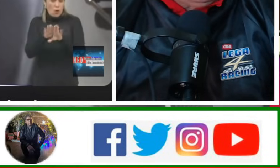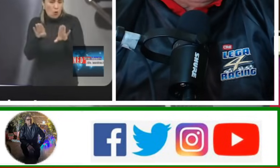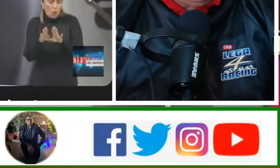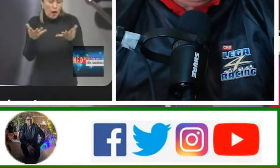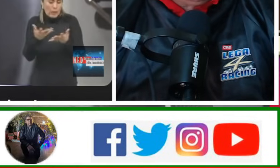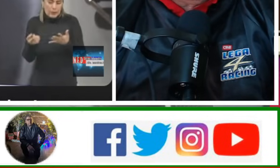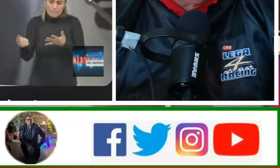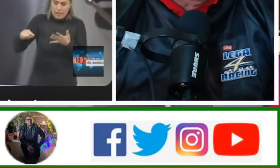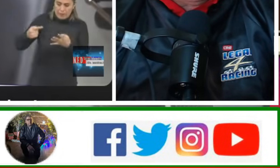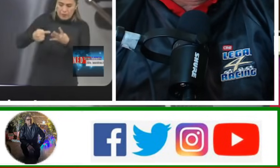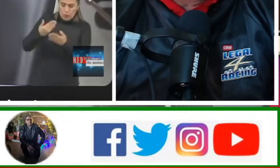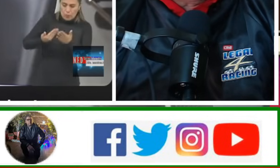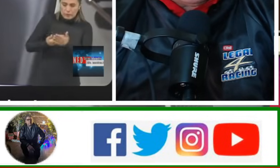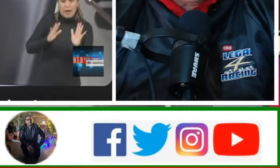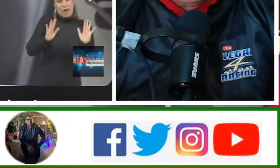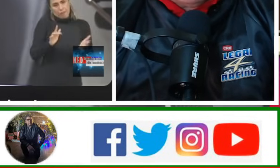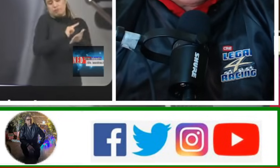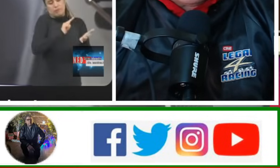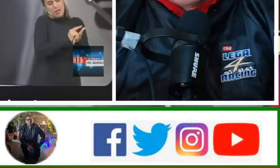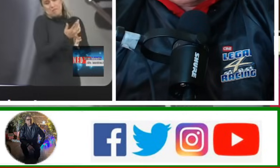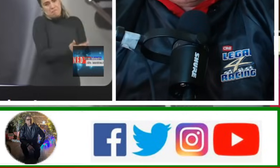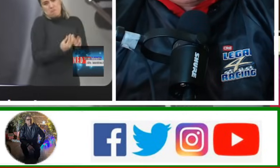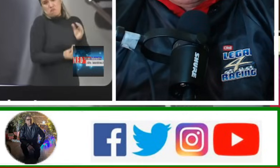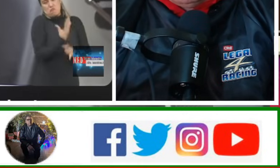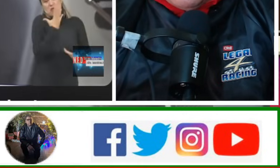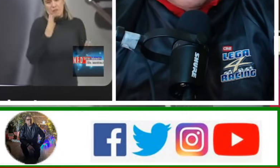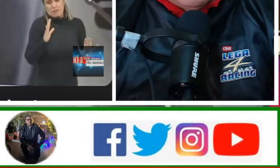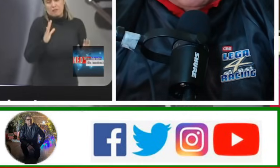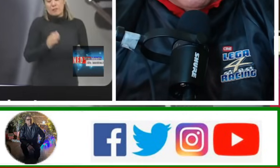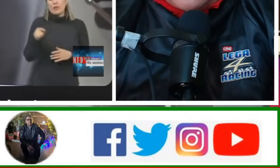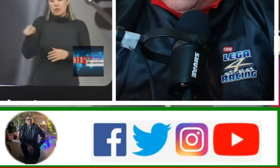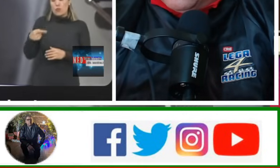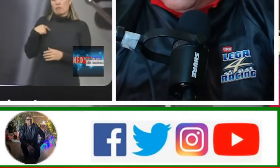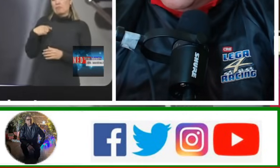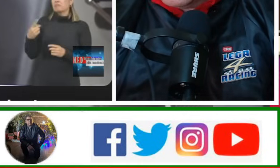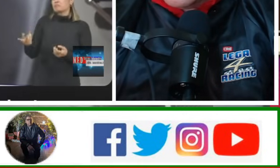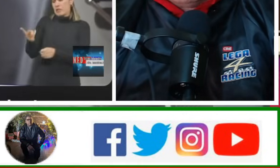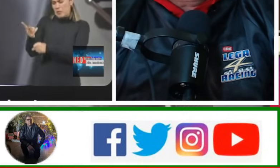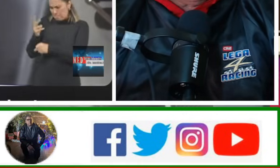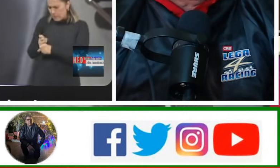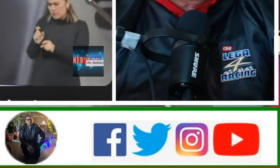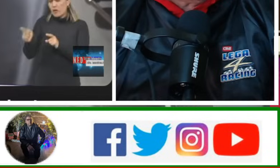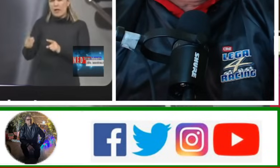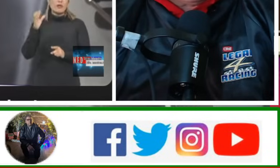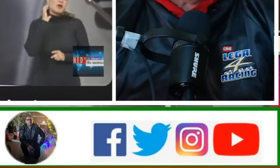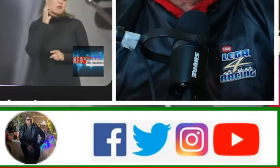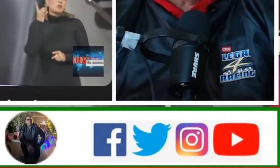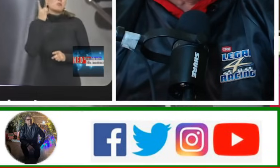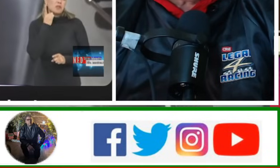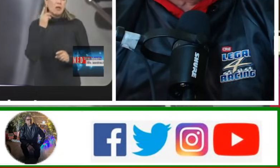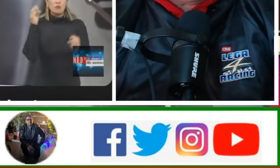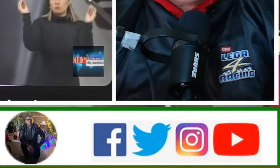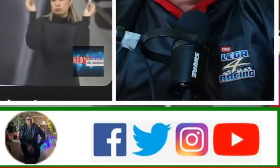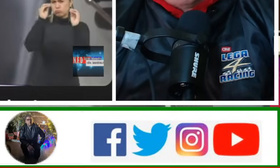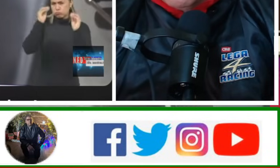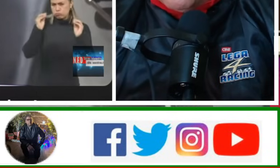que el INE no debe de dar a conocer las encuestas, que las debe de regular, que porque están influyendo mucho y que las encuestas